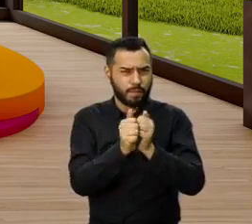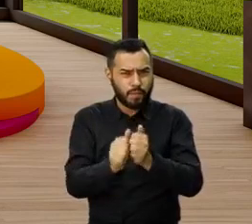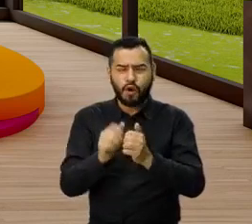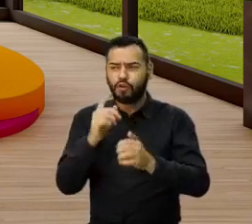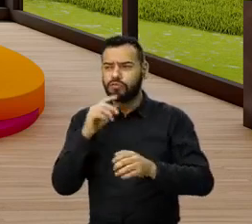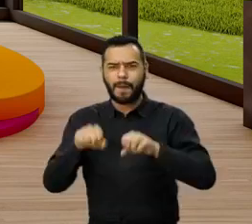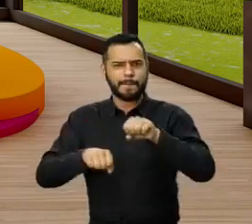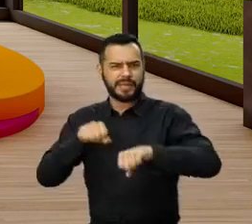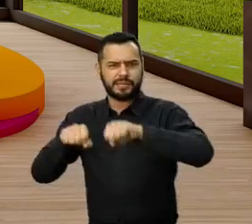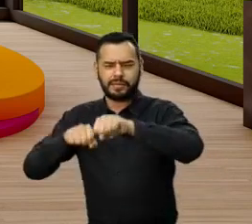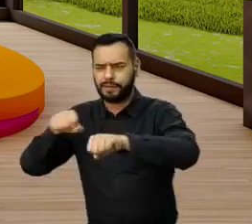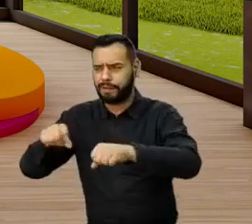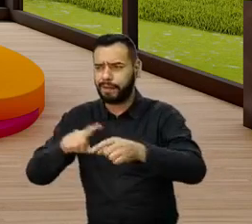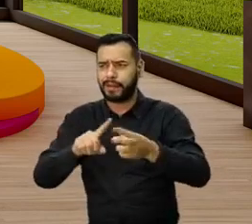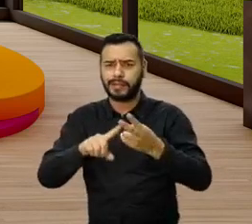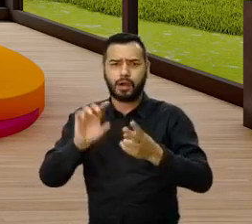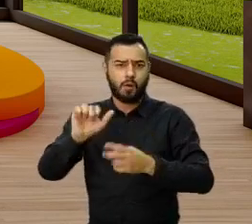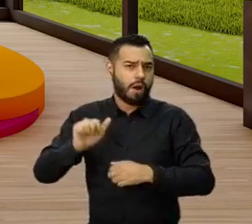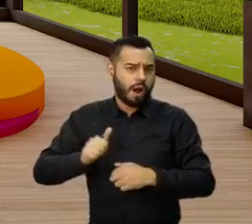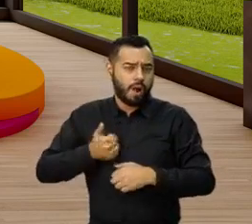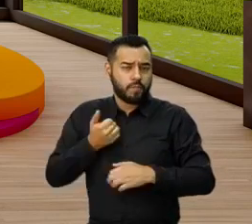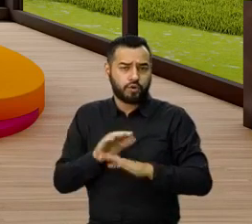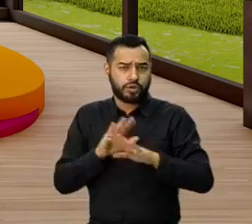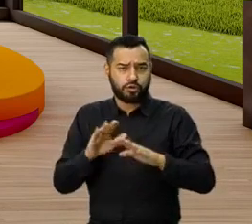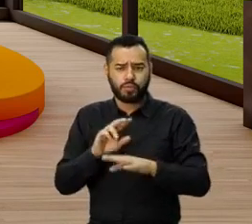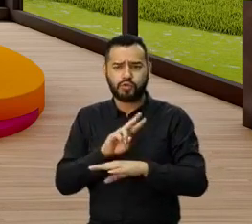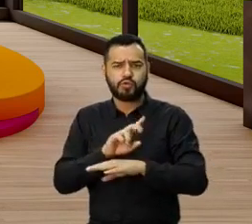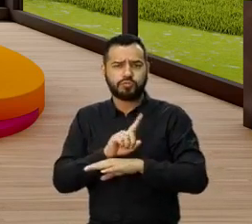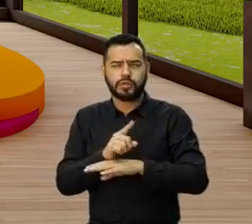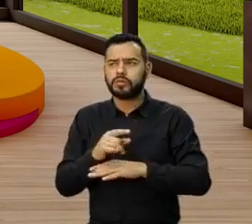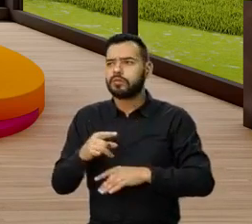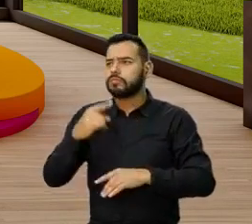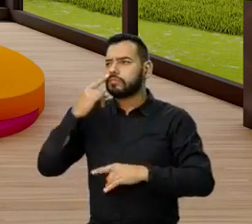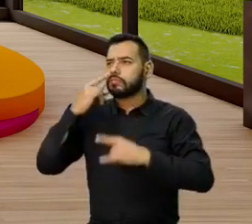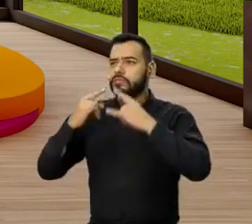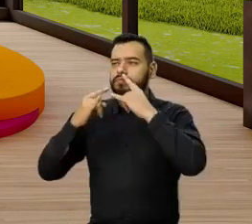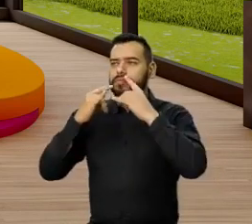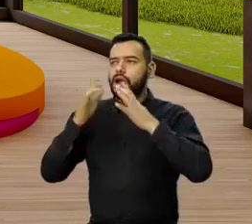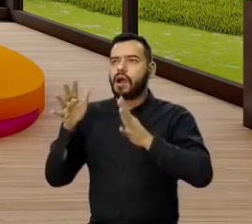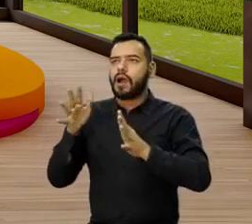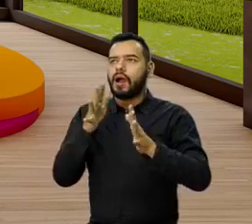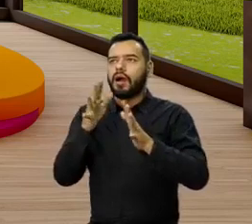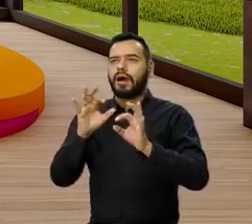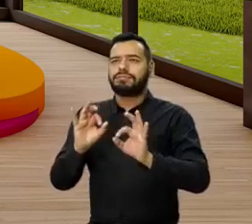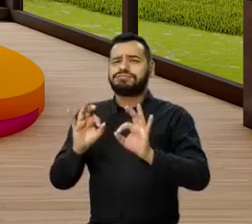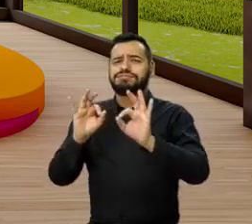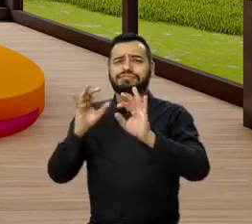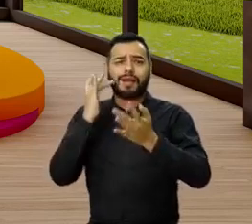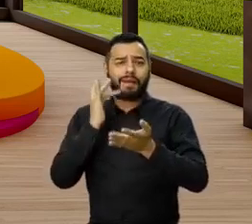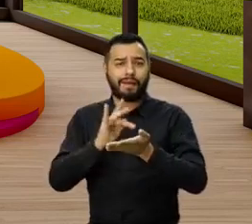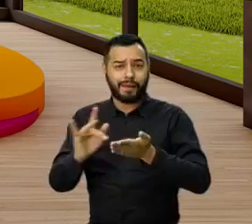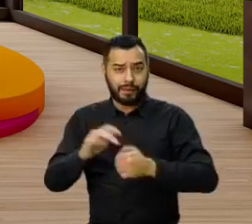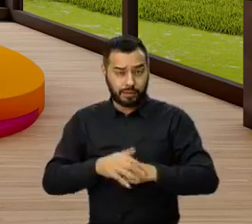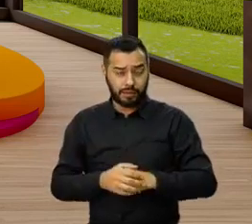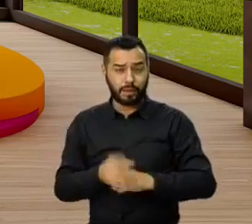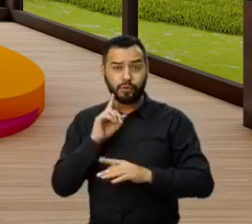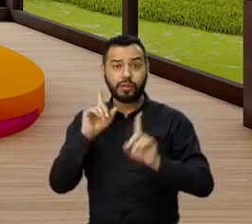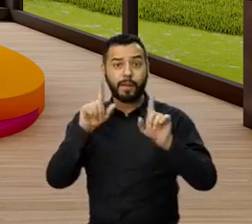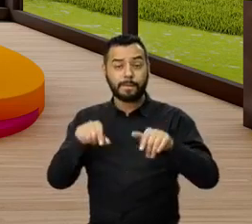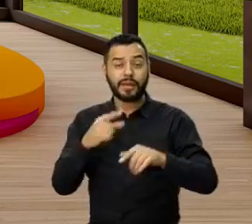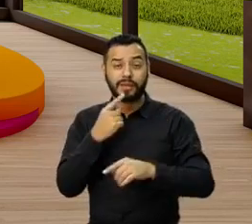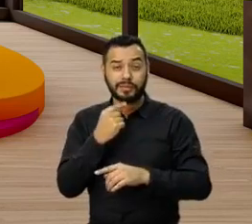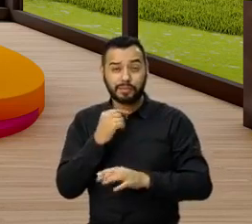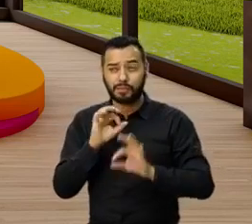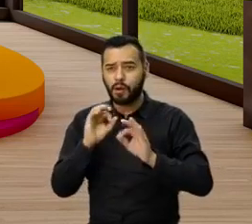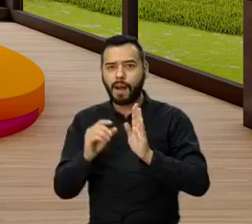les gusta salir a montar bicicleta o aprovechar sencillamente dos minutos para respirar aire fresco asimismo nosotros tenemos una ventaja grandísima en